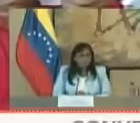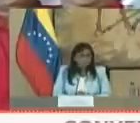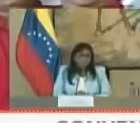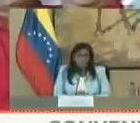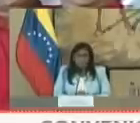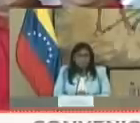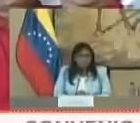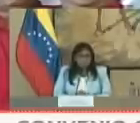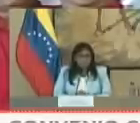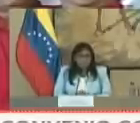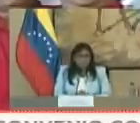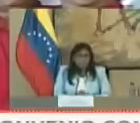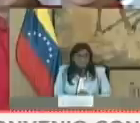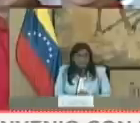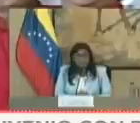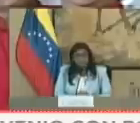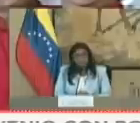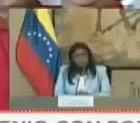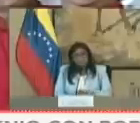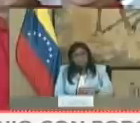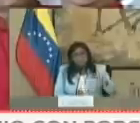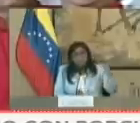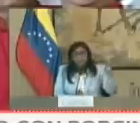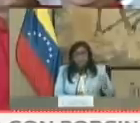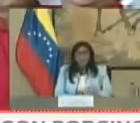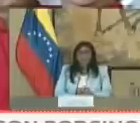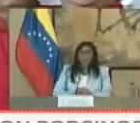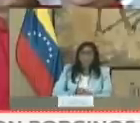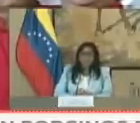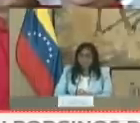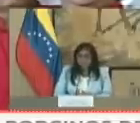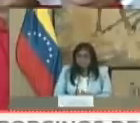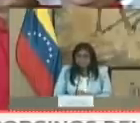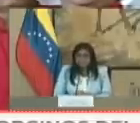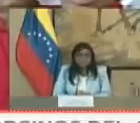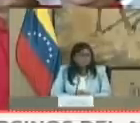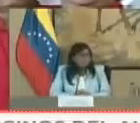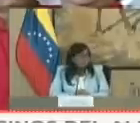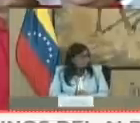la calle, marchamos en paz, en tranquilidad.